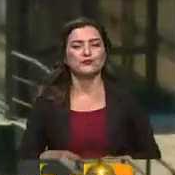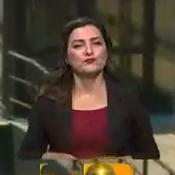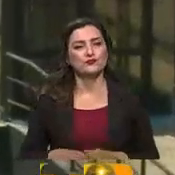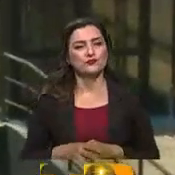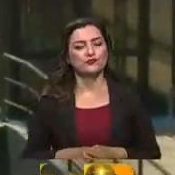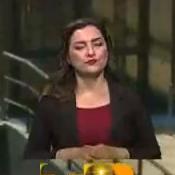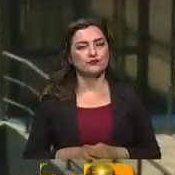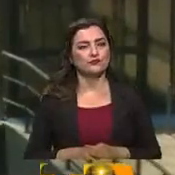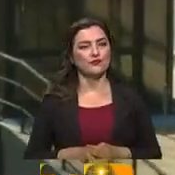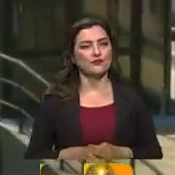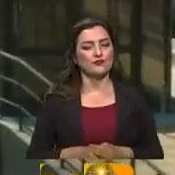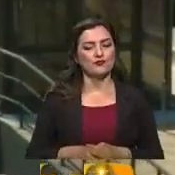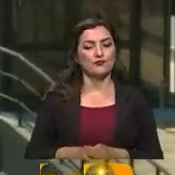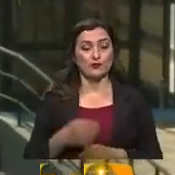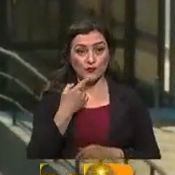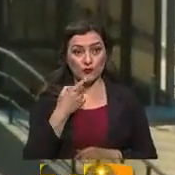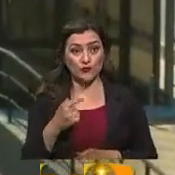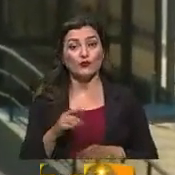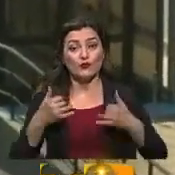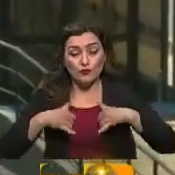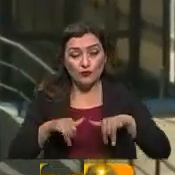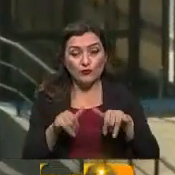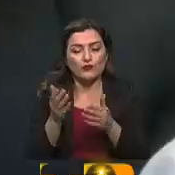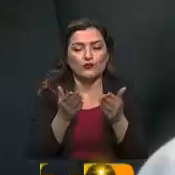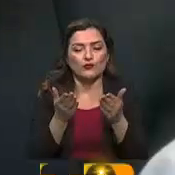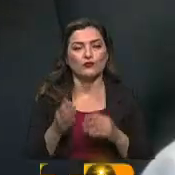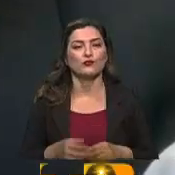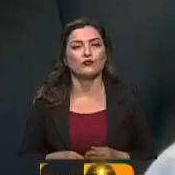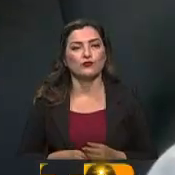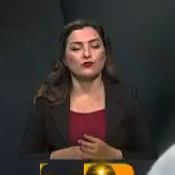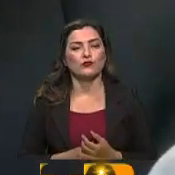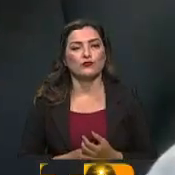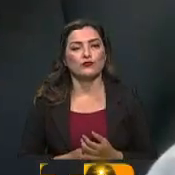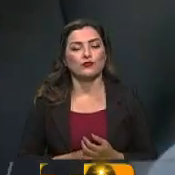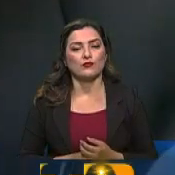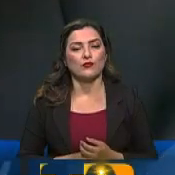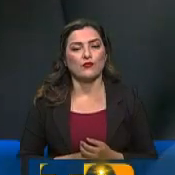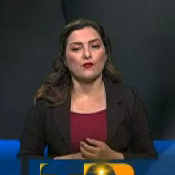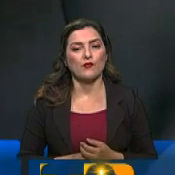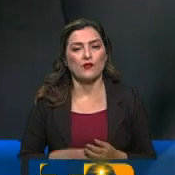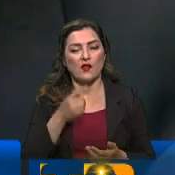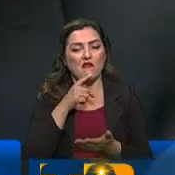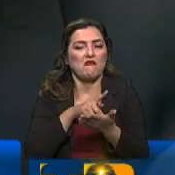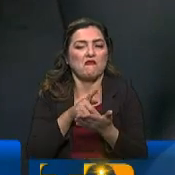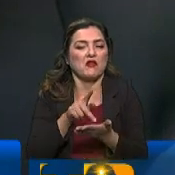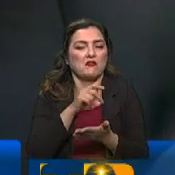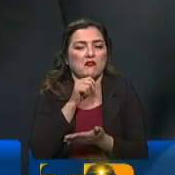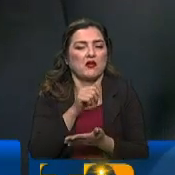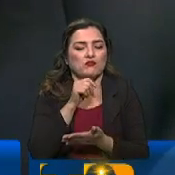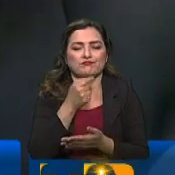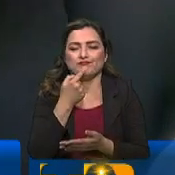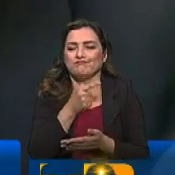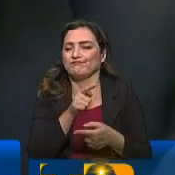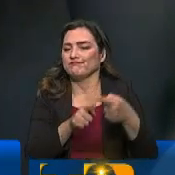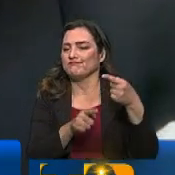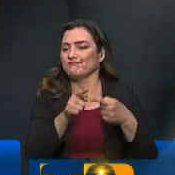tanto, advierte que el consorcio no puede dejar de prestar el servicio. No se puede alegar falta de pago para la prestación del servicio. Estamos frente